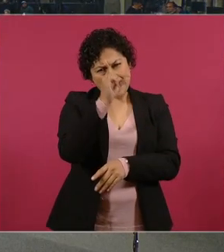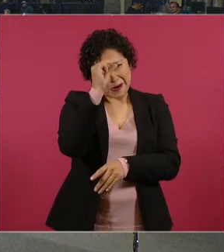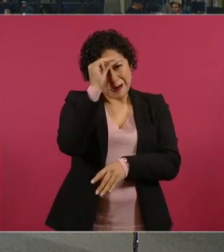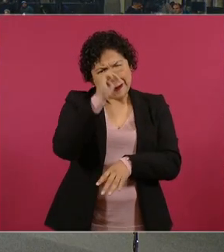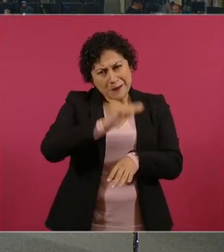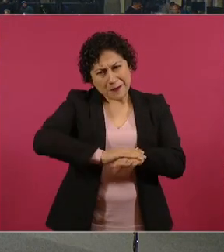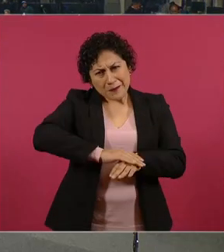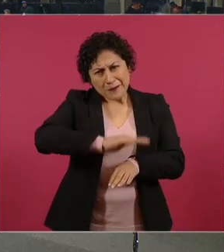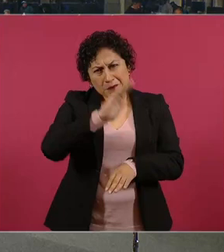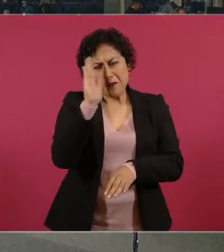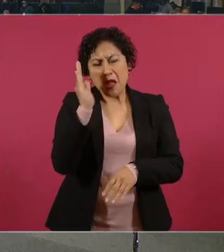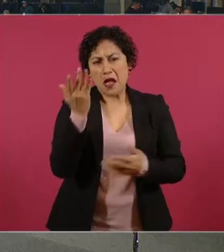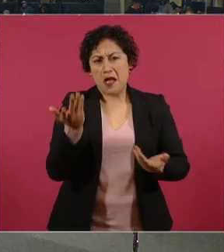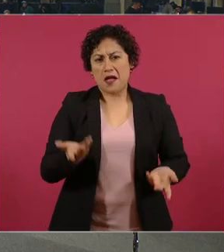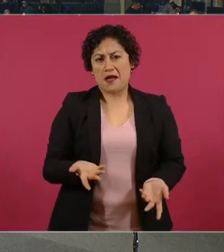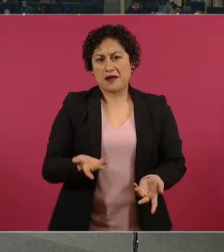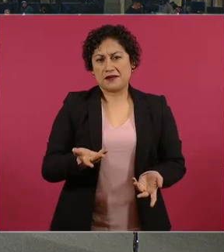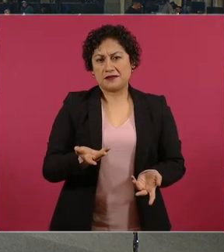No se podría